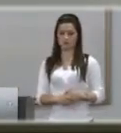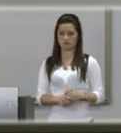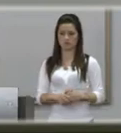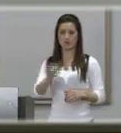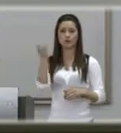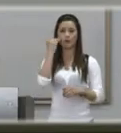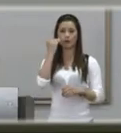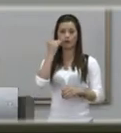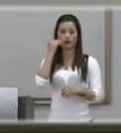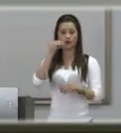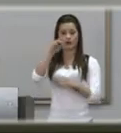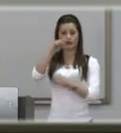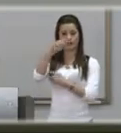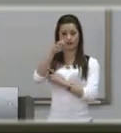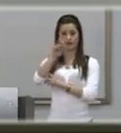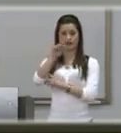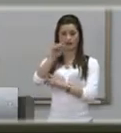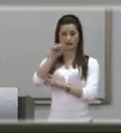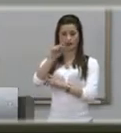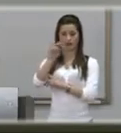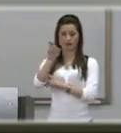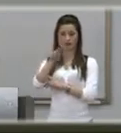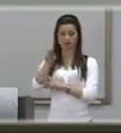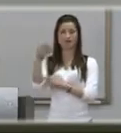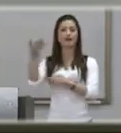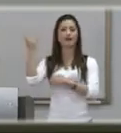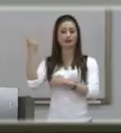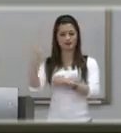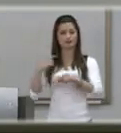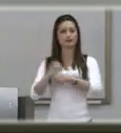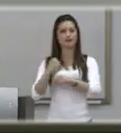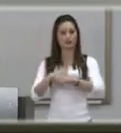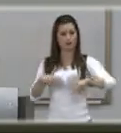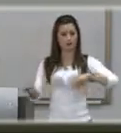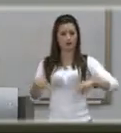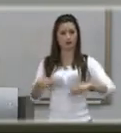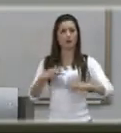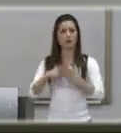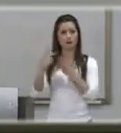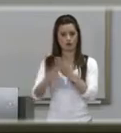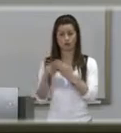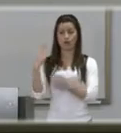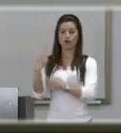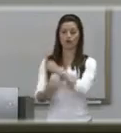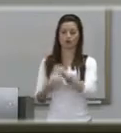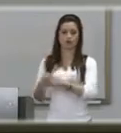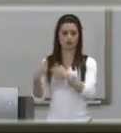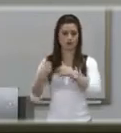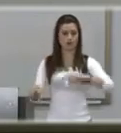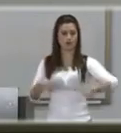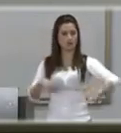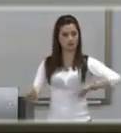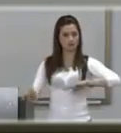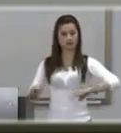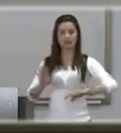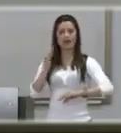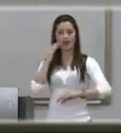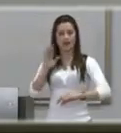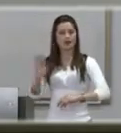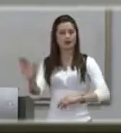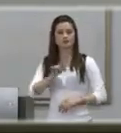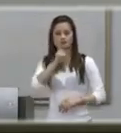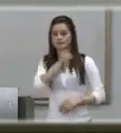Hernández, quien trabajó como coordinadora del proyecto durante los 2 años y que tuvo mucha paciencia